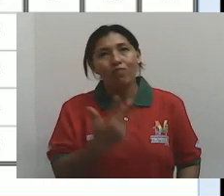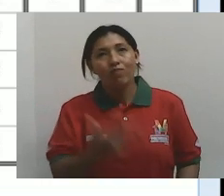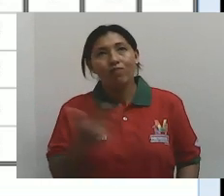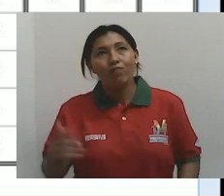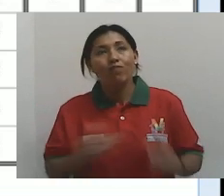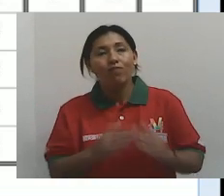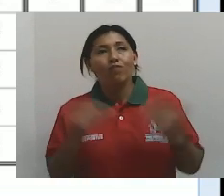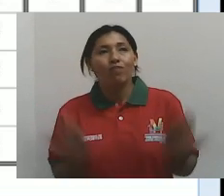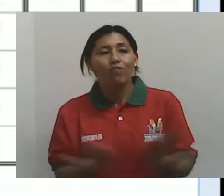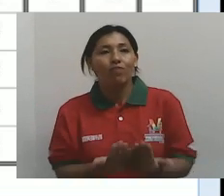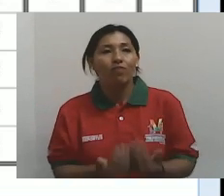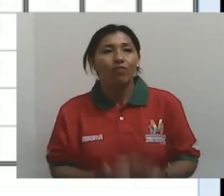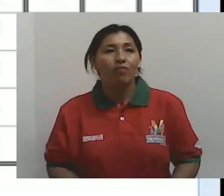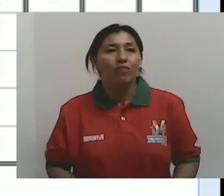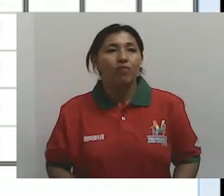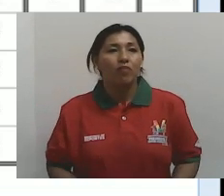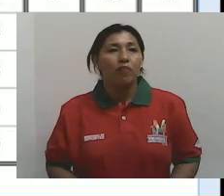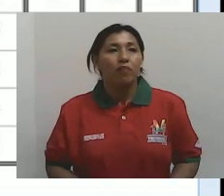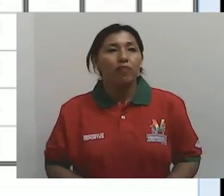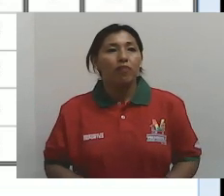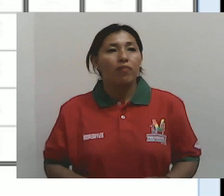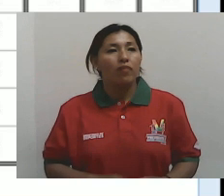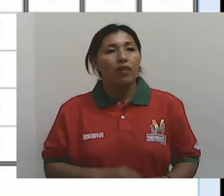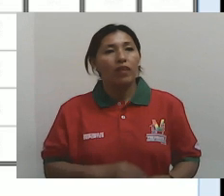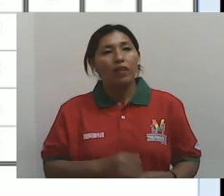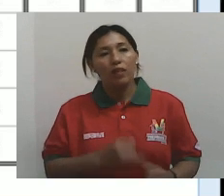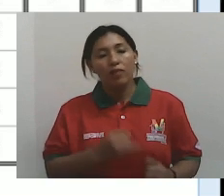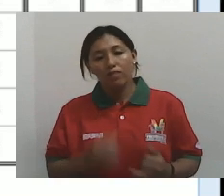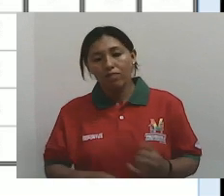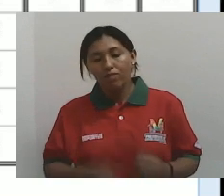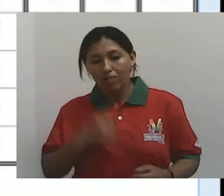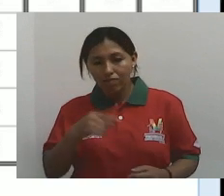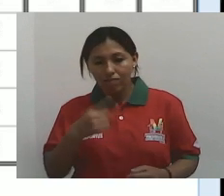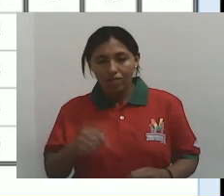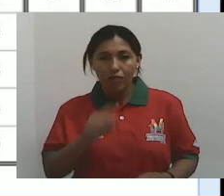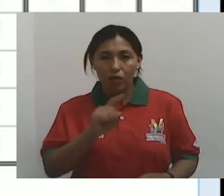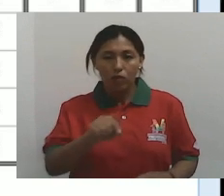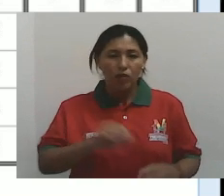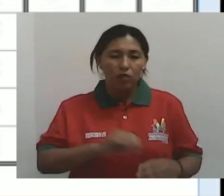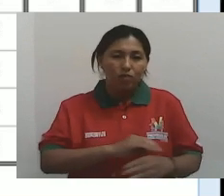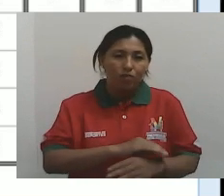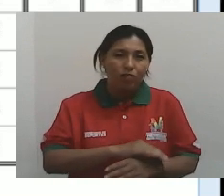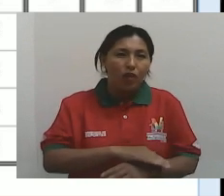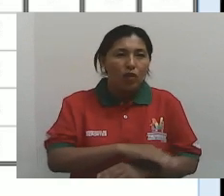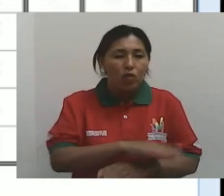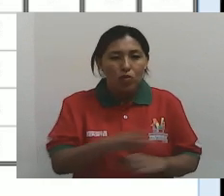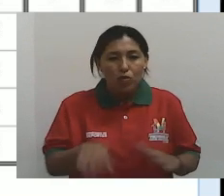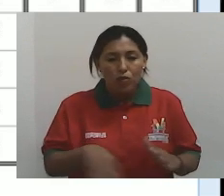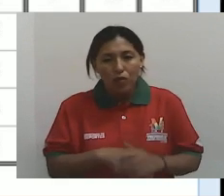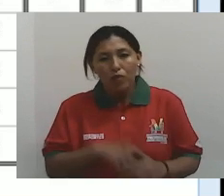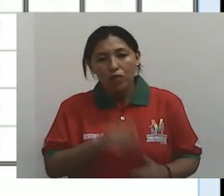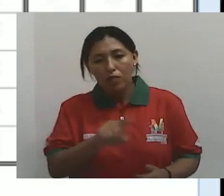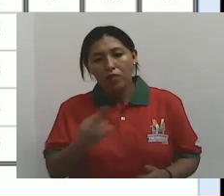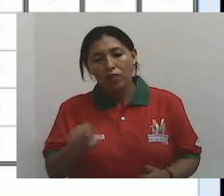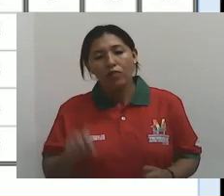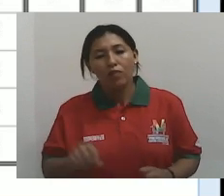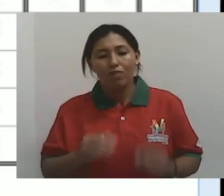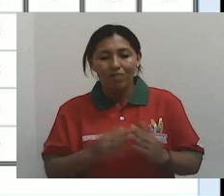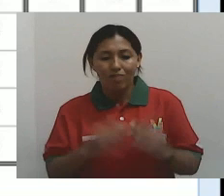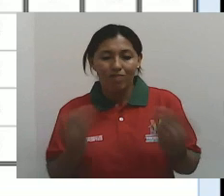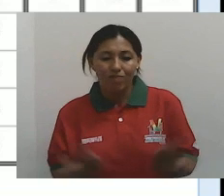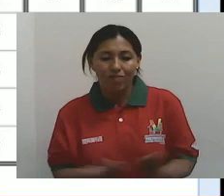colegio. Esa penúltima columna nos dice los puntos, el total que ha acumulado cada colegio. Y de